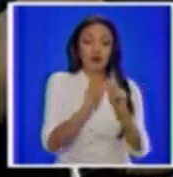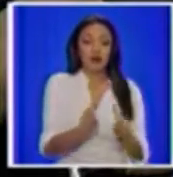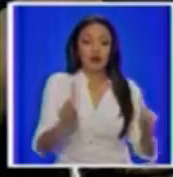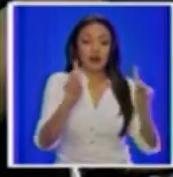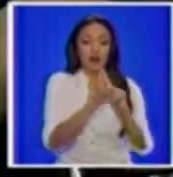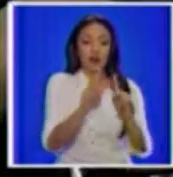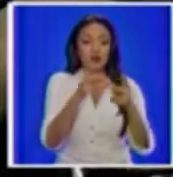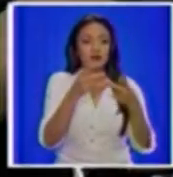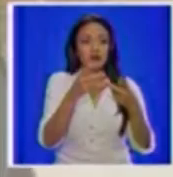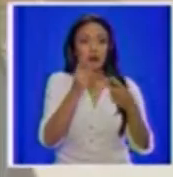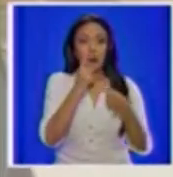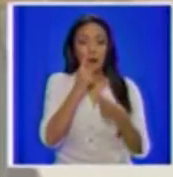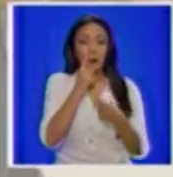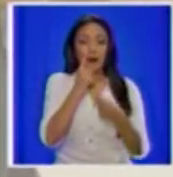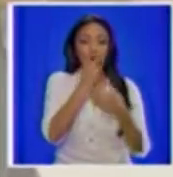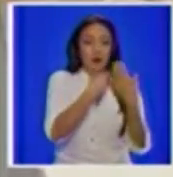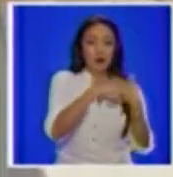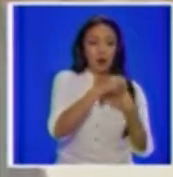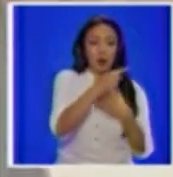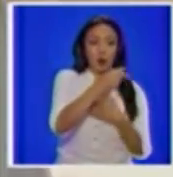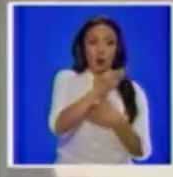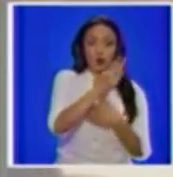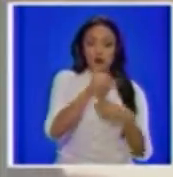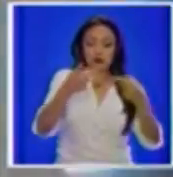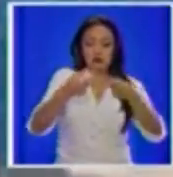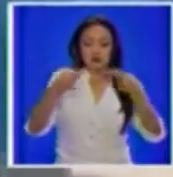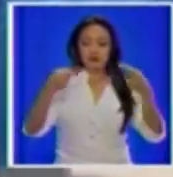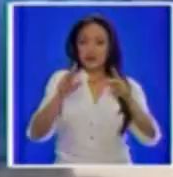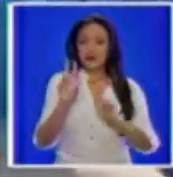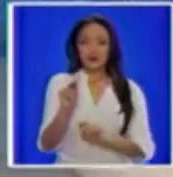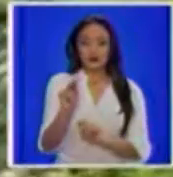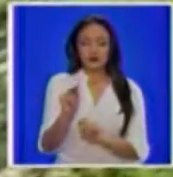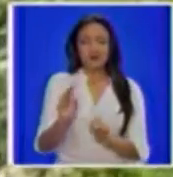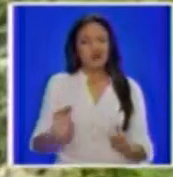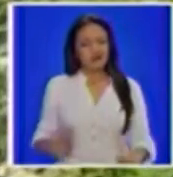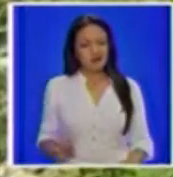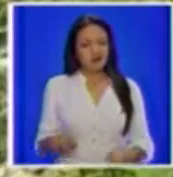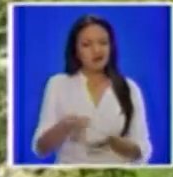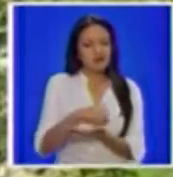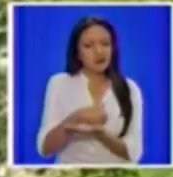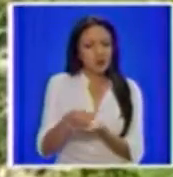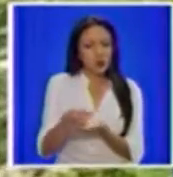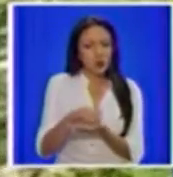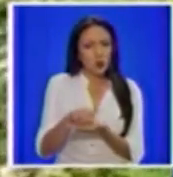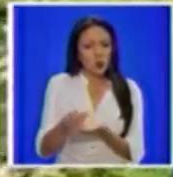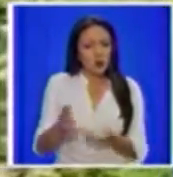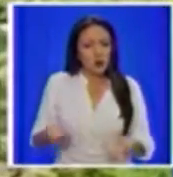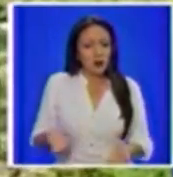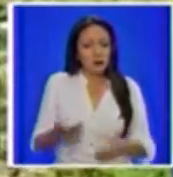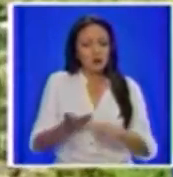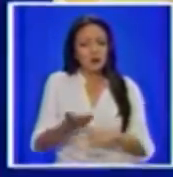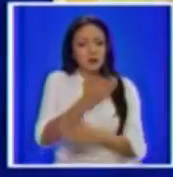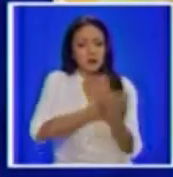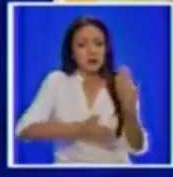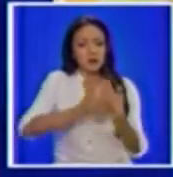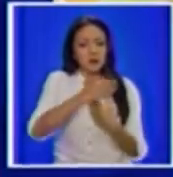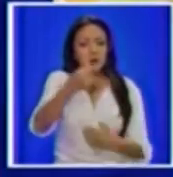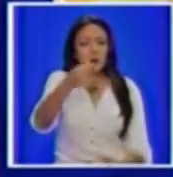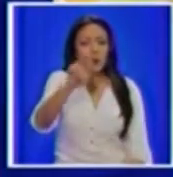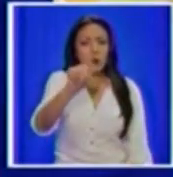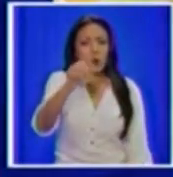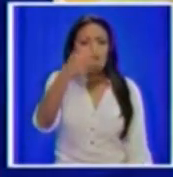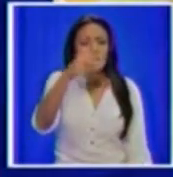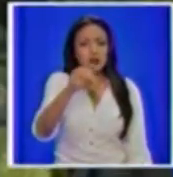hay compatibilidad en el ADN de Guacho. Pero de este caso se desprenden una serie de interrogantes. Hasta hace pocos días, alias Guacho era